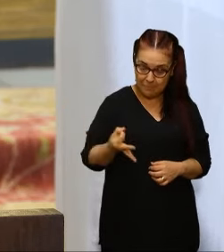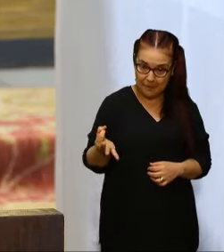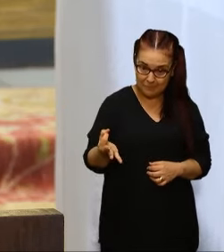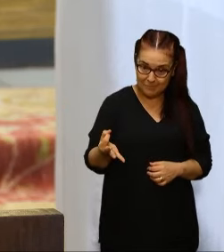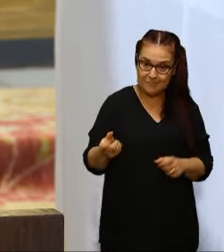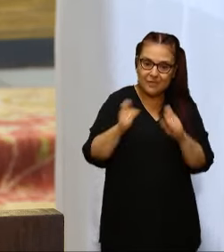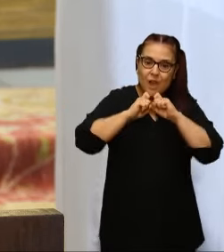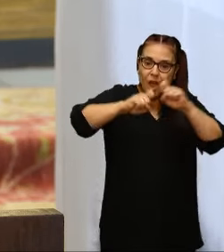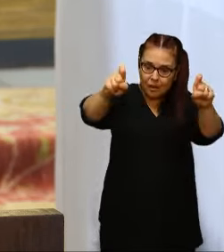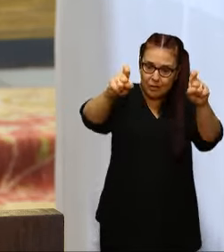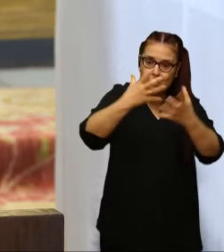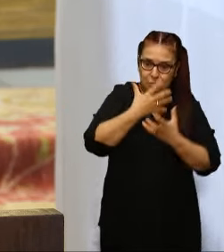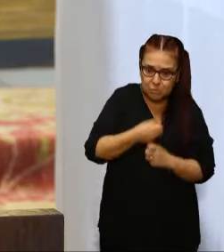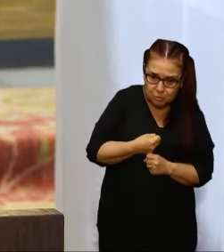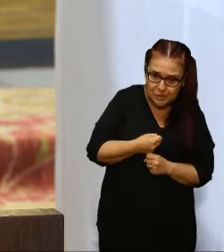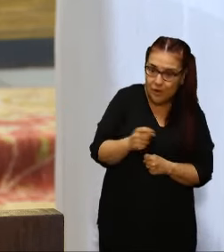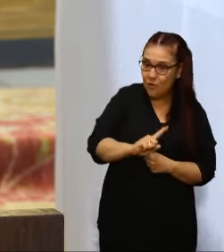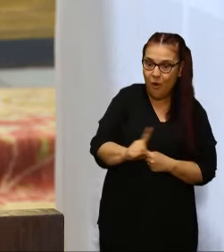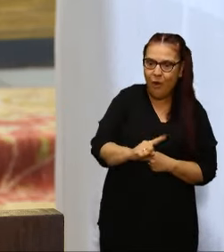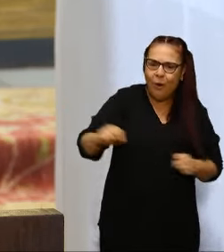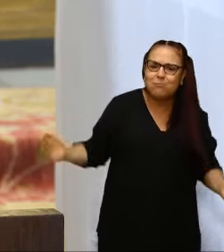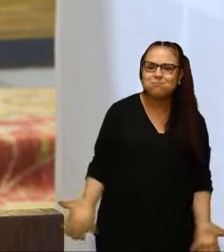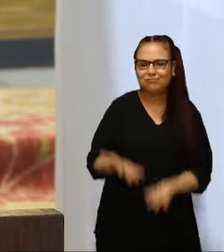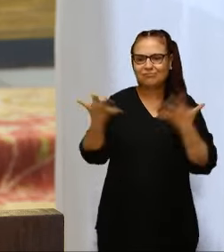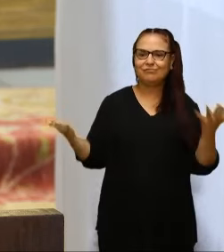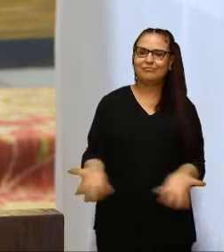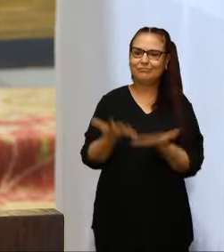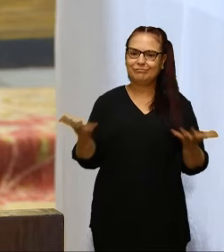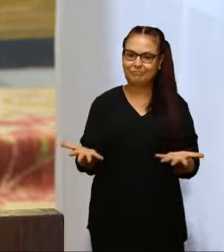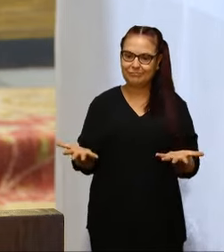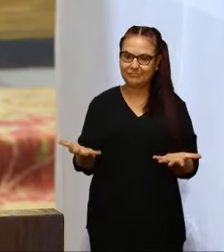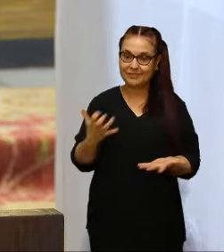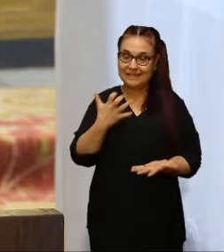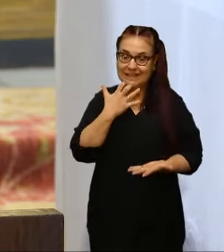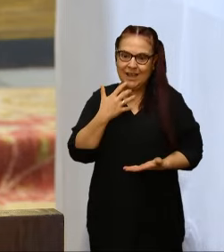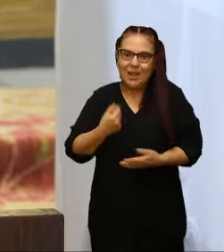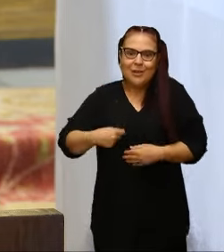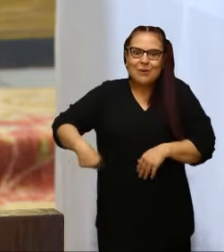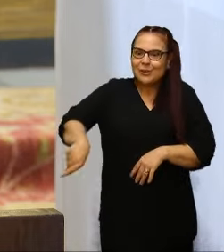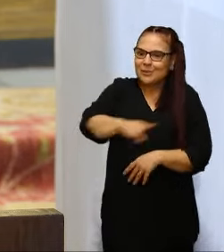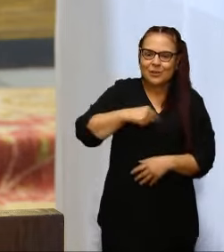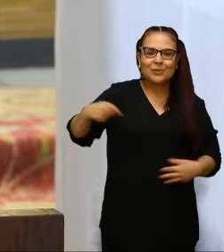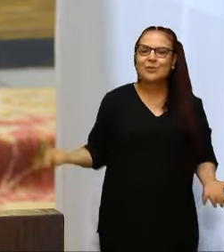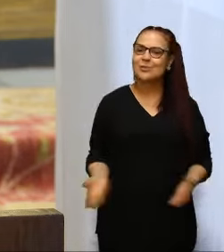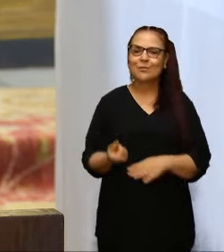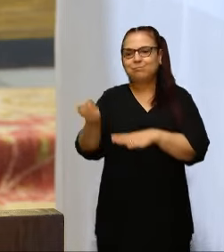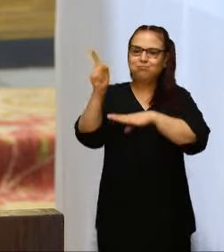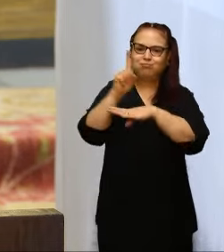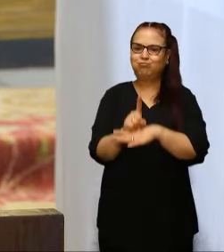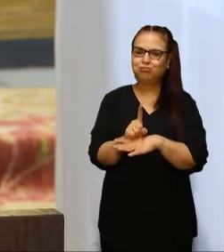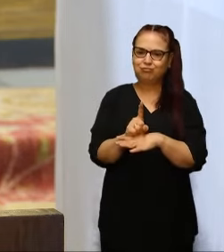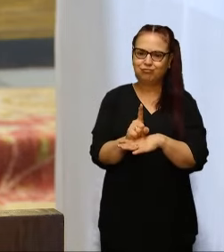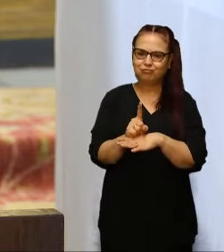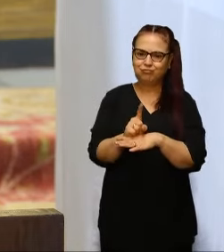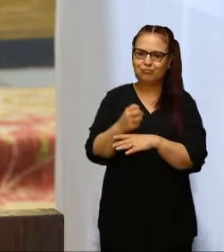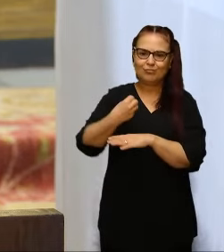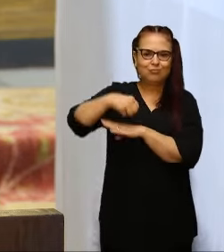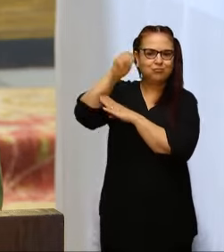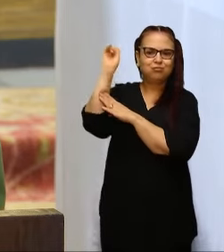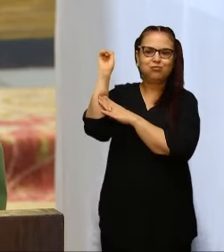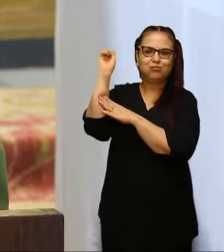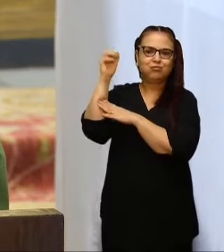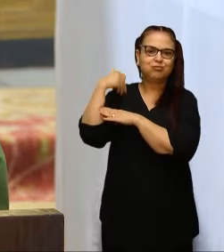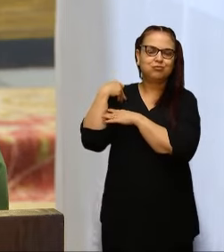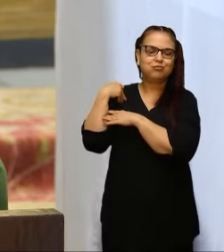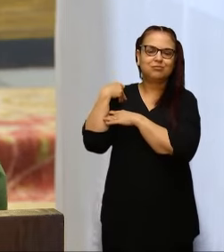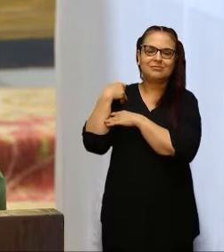entristecer, sino animar. Cuando suceda todo esto, levantaos, alzad la cabeza, se acerca vuestra liberación. Pues venga, bajo